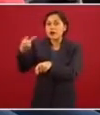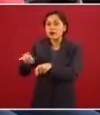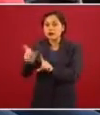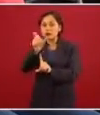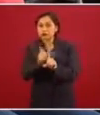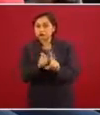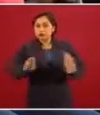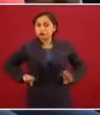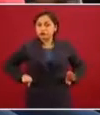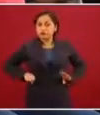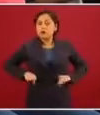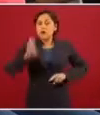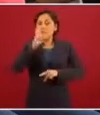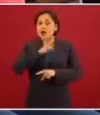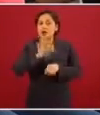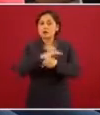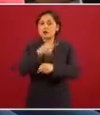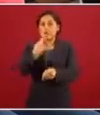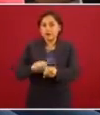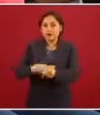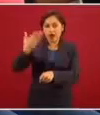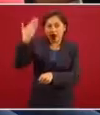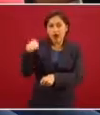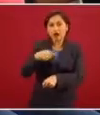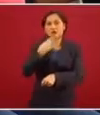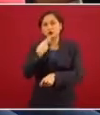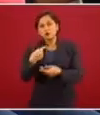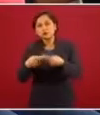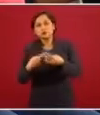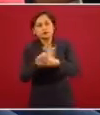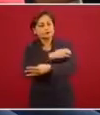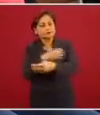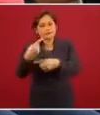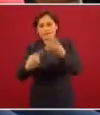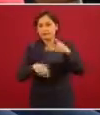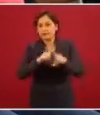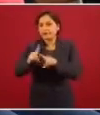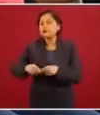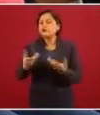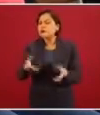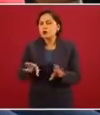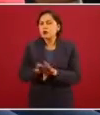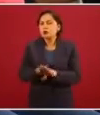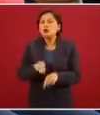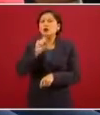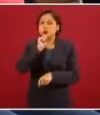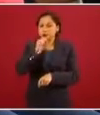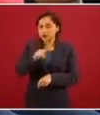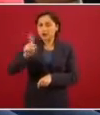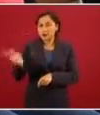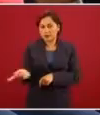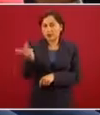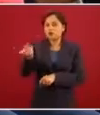las enfermedades que los coloquen en los grupos de riesgo? Y sobre los equipos de protección, hay algunas inquietudes entre los trabajadores